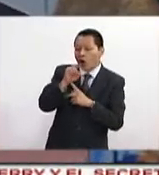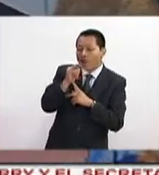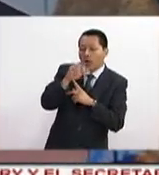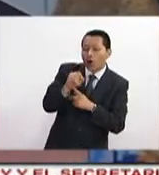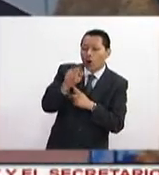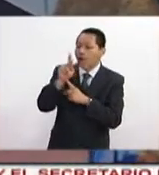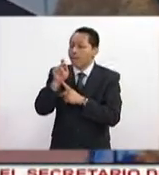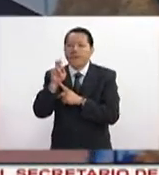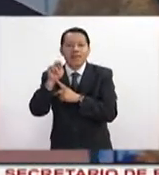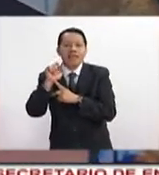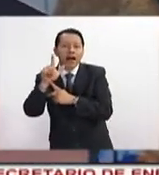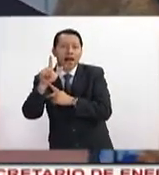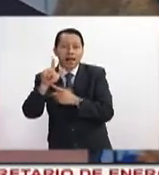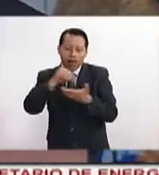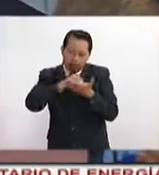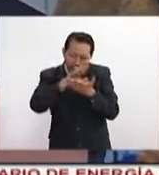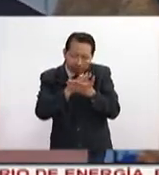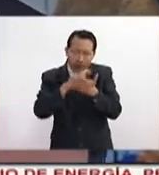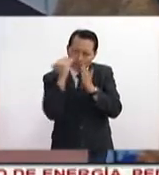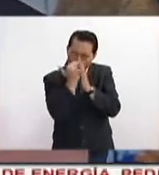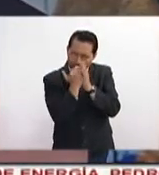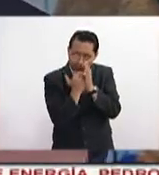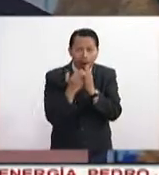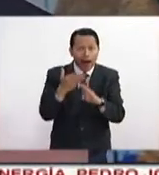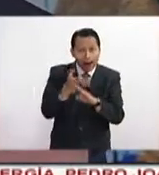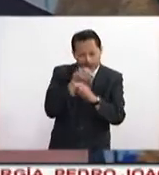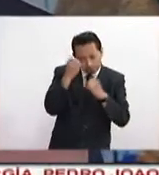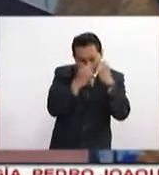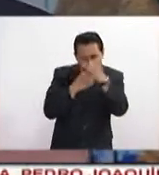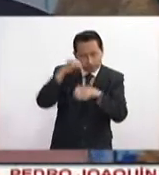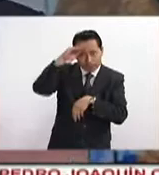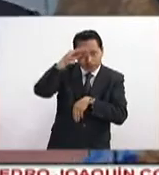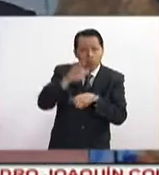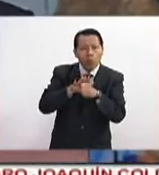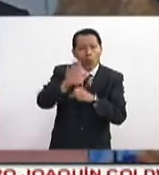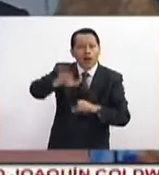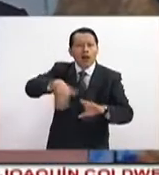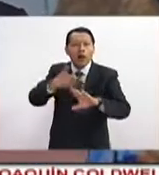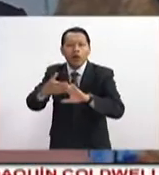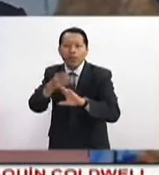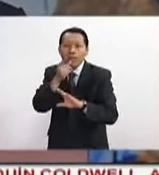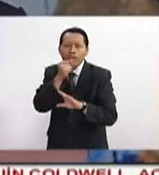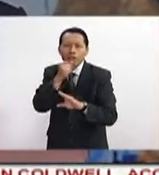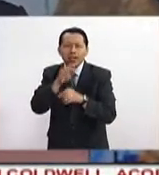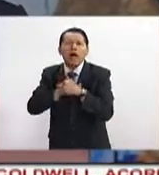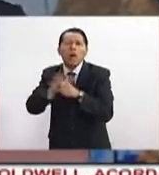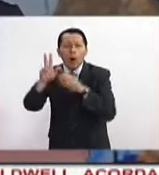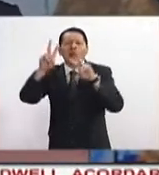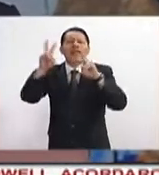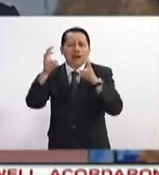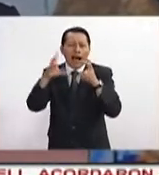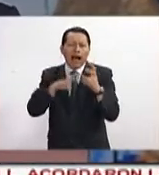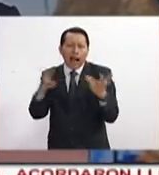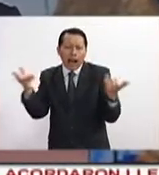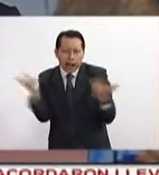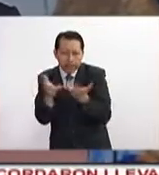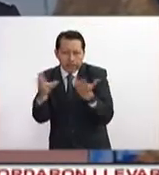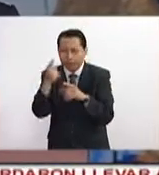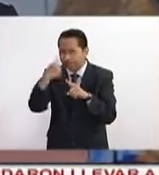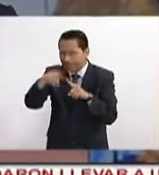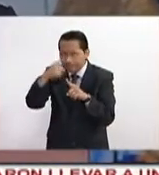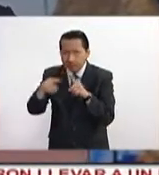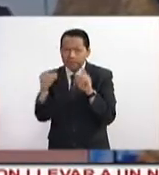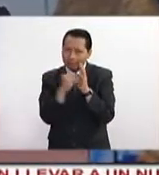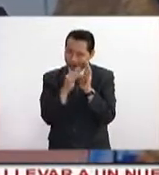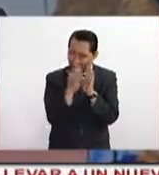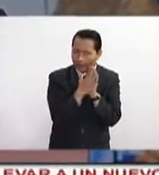revisen a profundidad las agravantes en delitos cometidos contra policías y se hagan más severas las